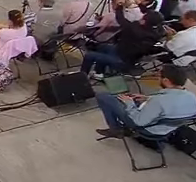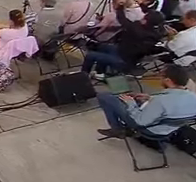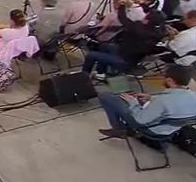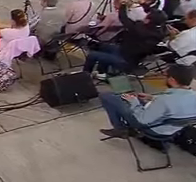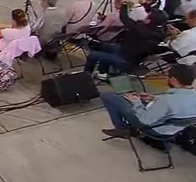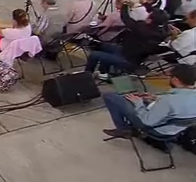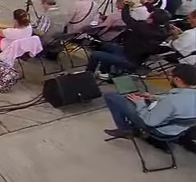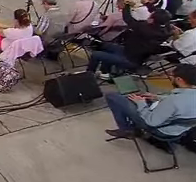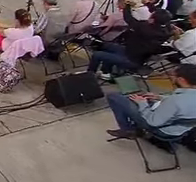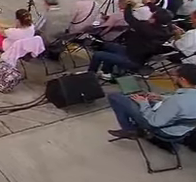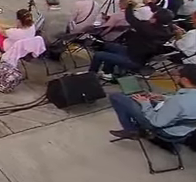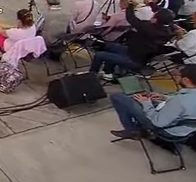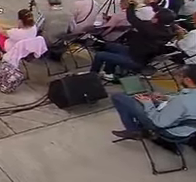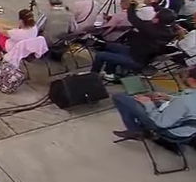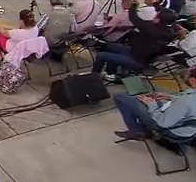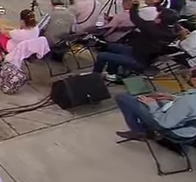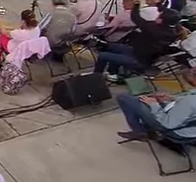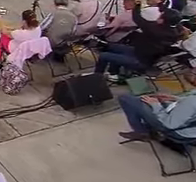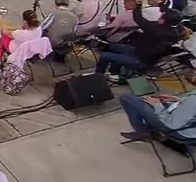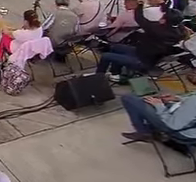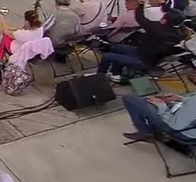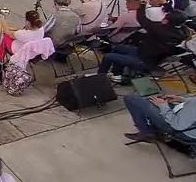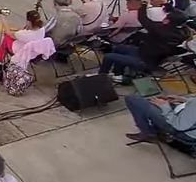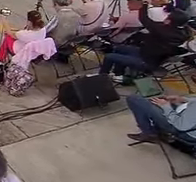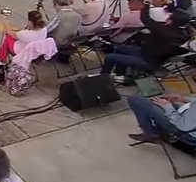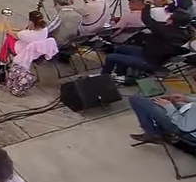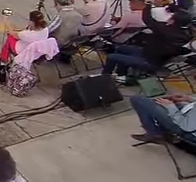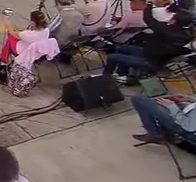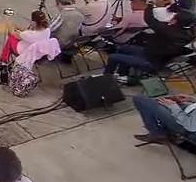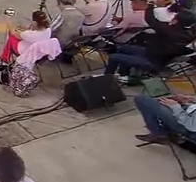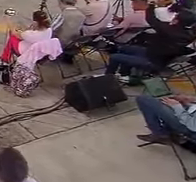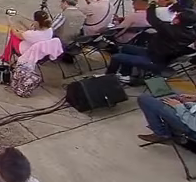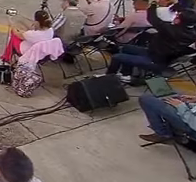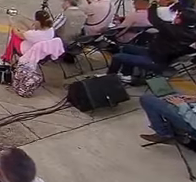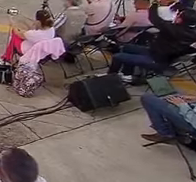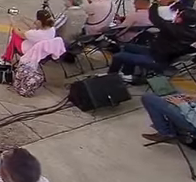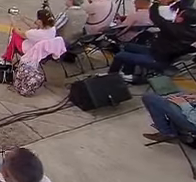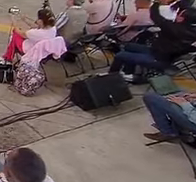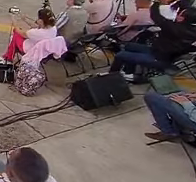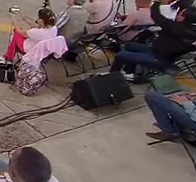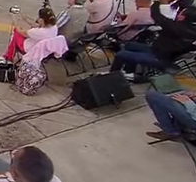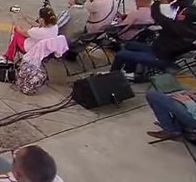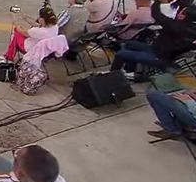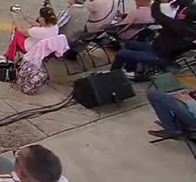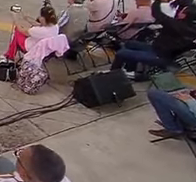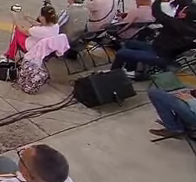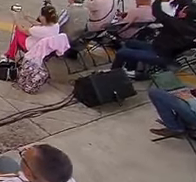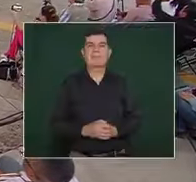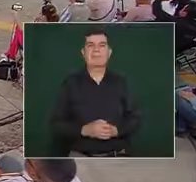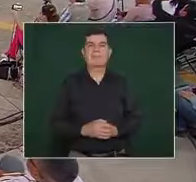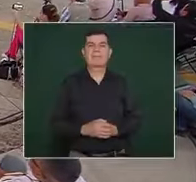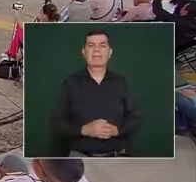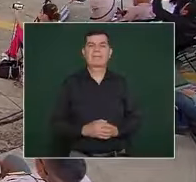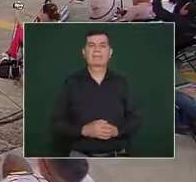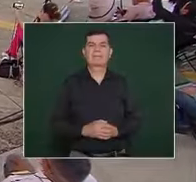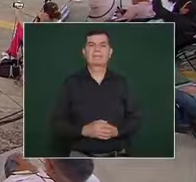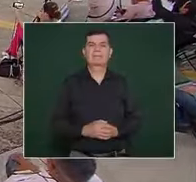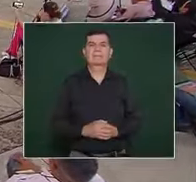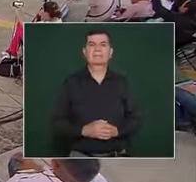de Acapulco. Se va avanzando, yo diría